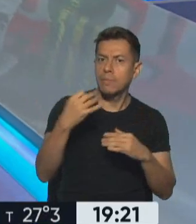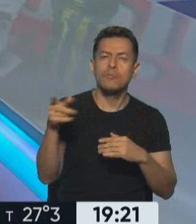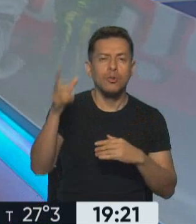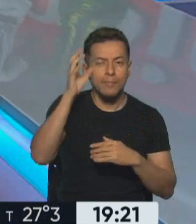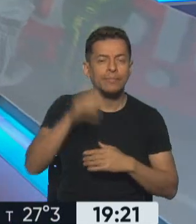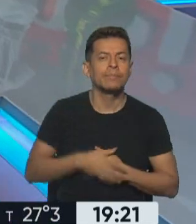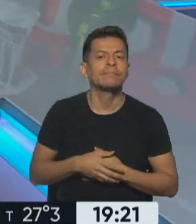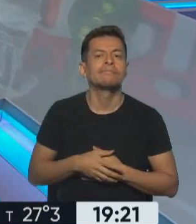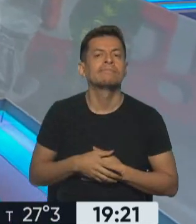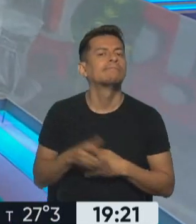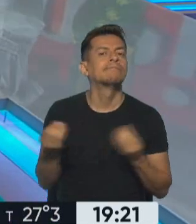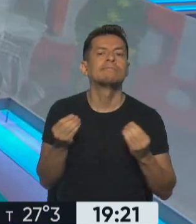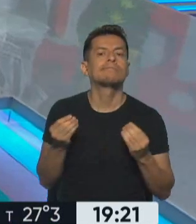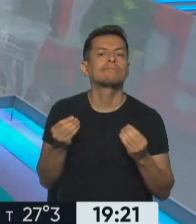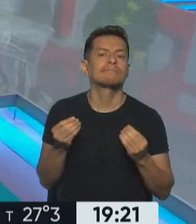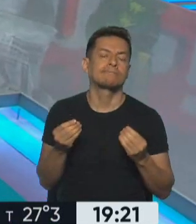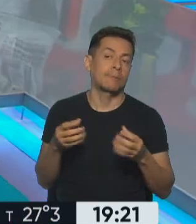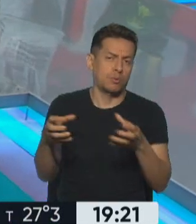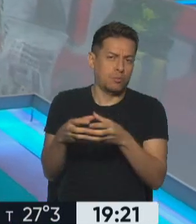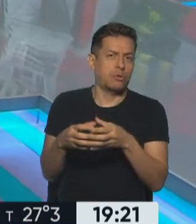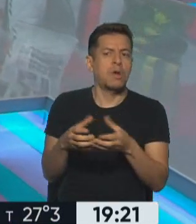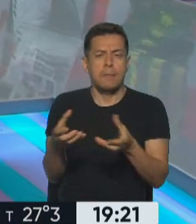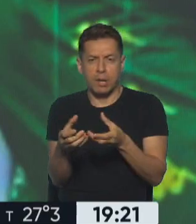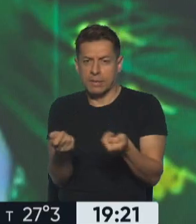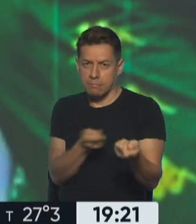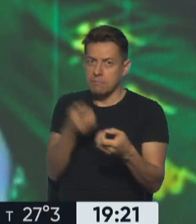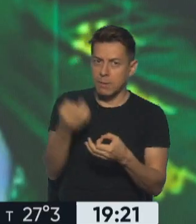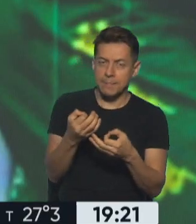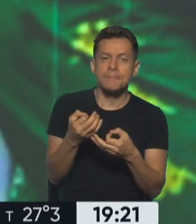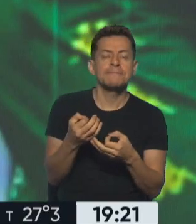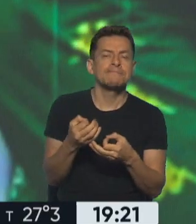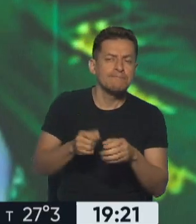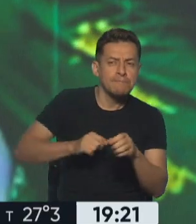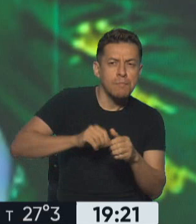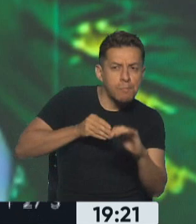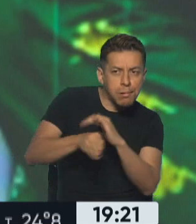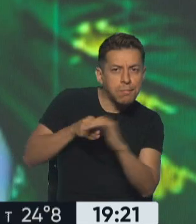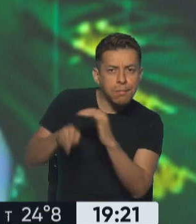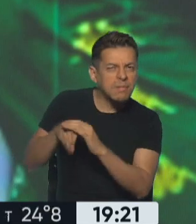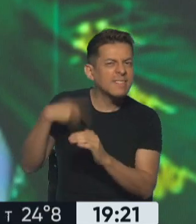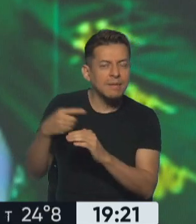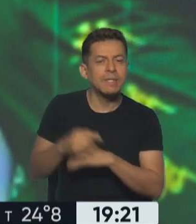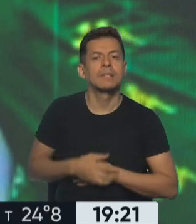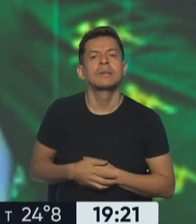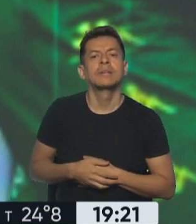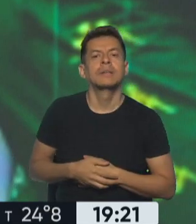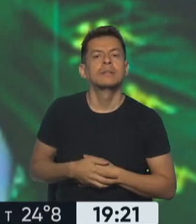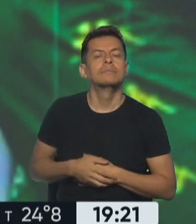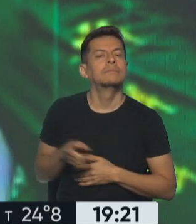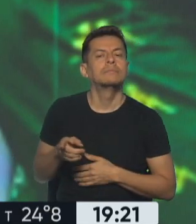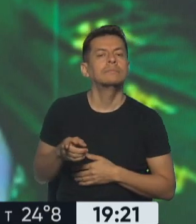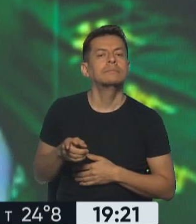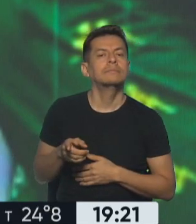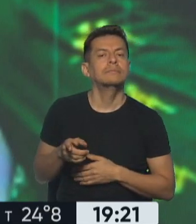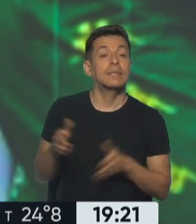tiene que ver con la contundencia pero un equipo que maneja muy bien la pelota y que termina definiendo prácticamente el pleito no cerró en la primera